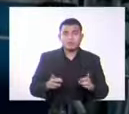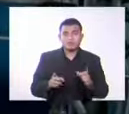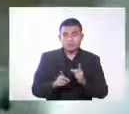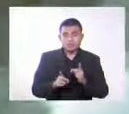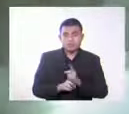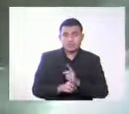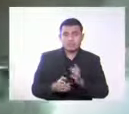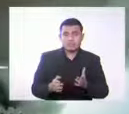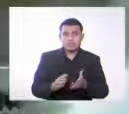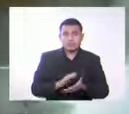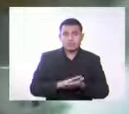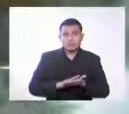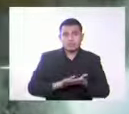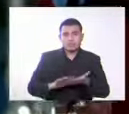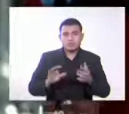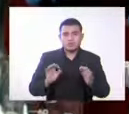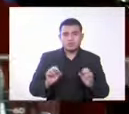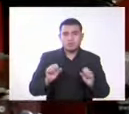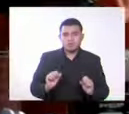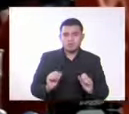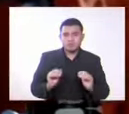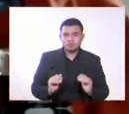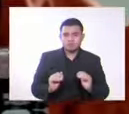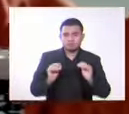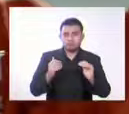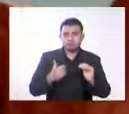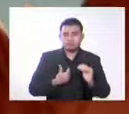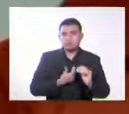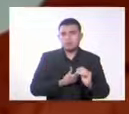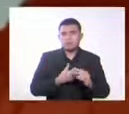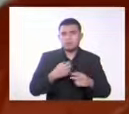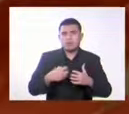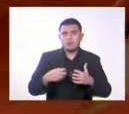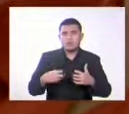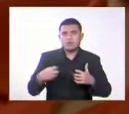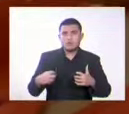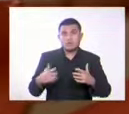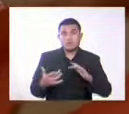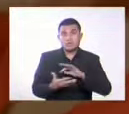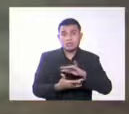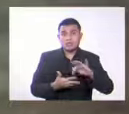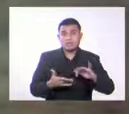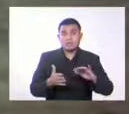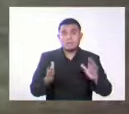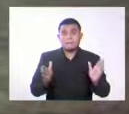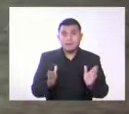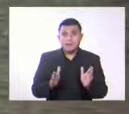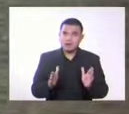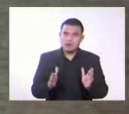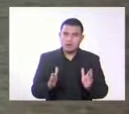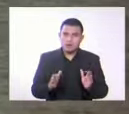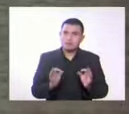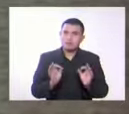Así podríamos aumentar nuestra producción y disminuir el impacto ambiental.